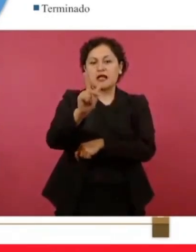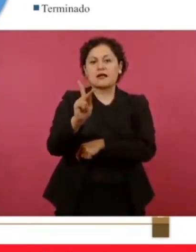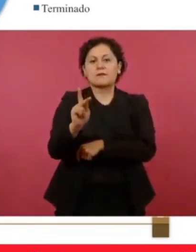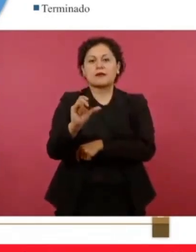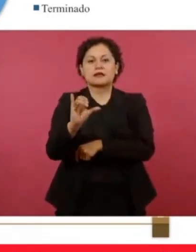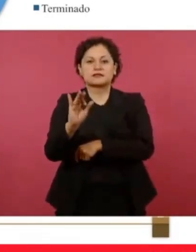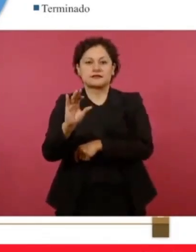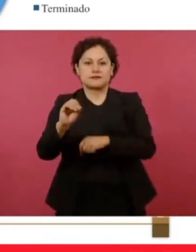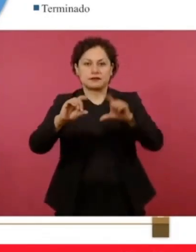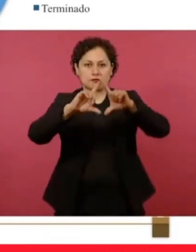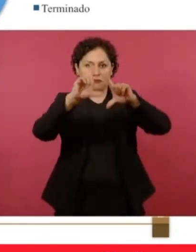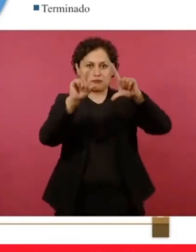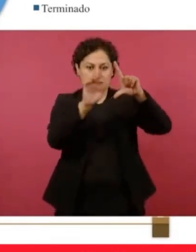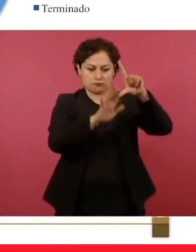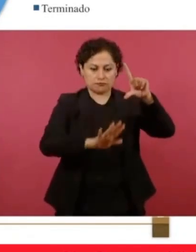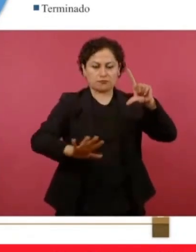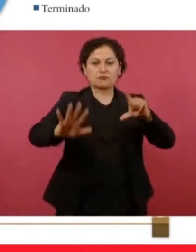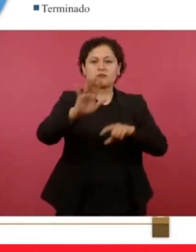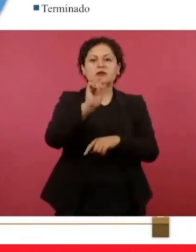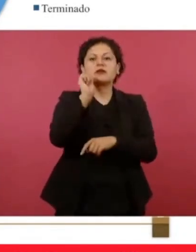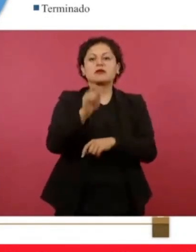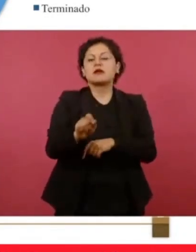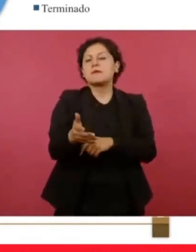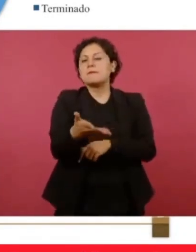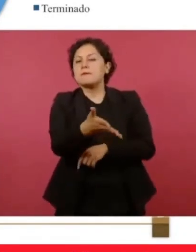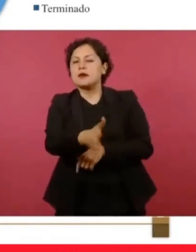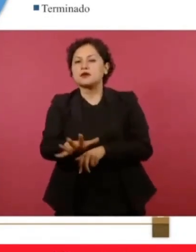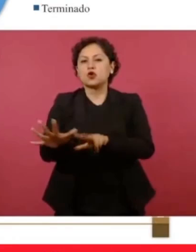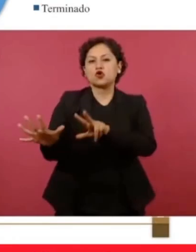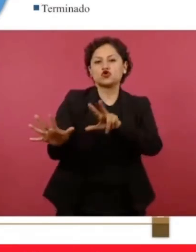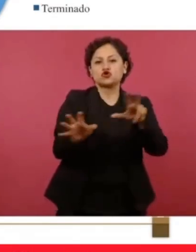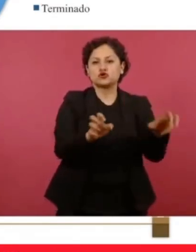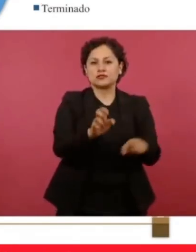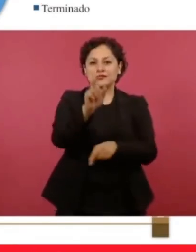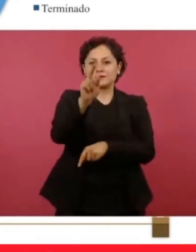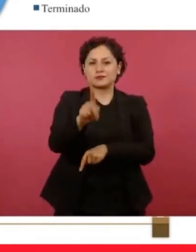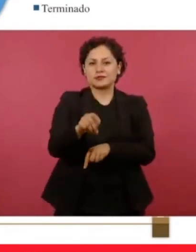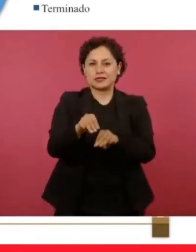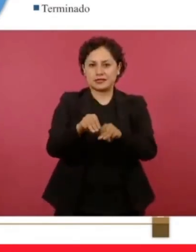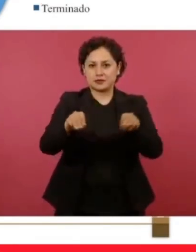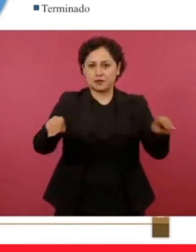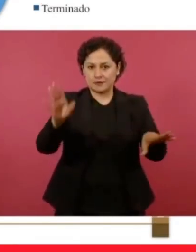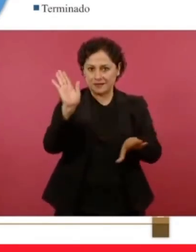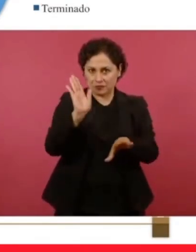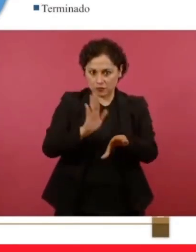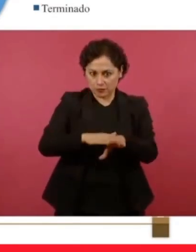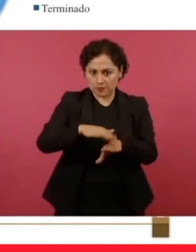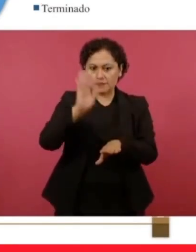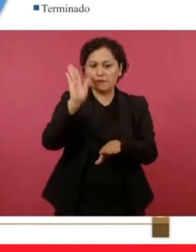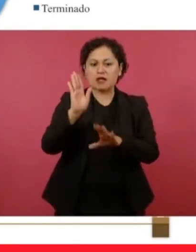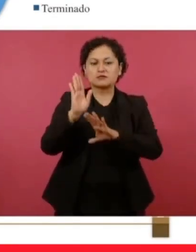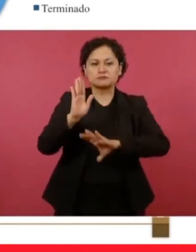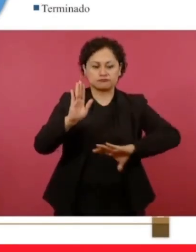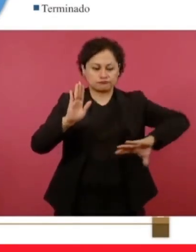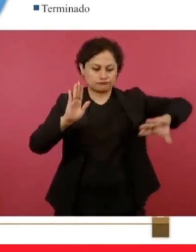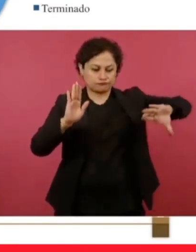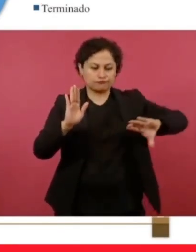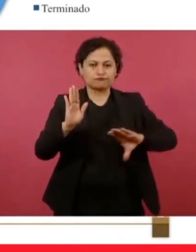Estamos hablando de que vamos a atender cerca de 800 kilómetros adicionales de líneas de